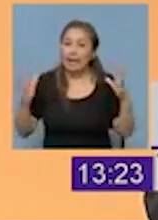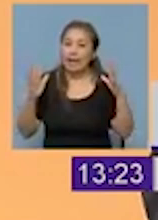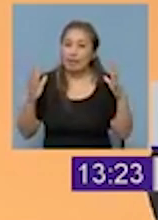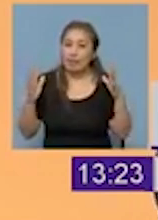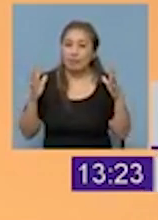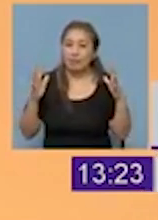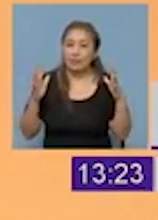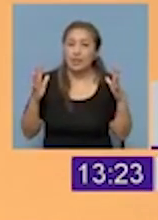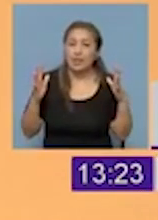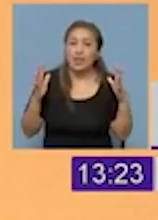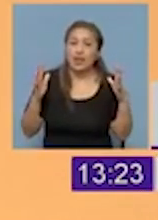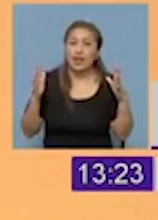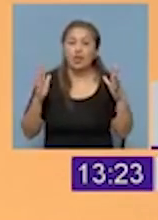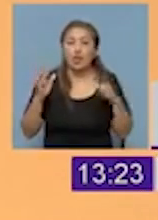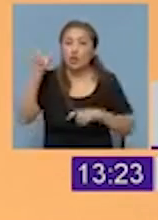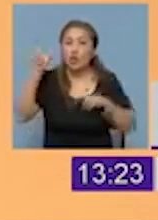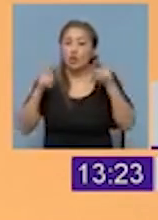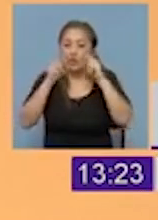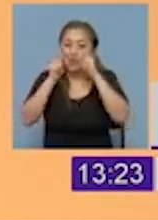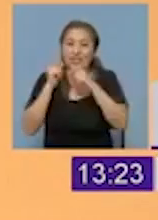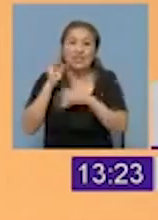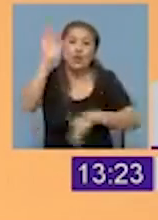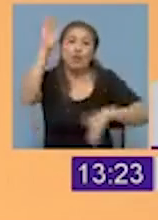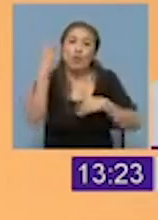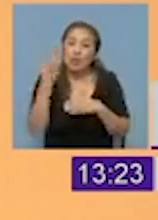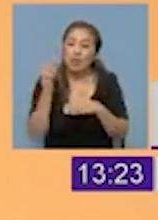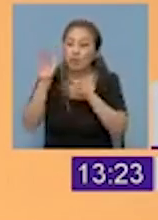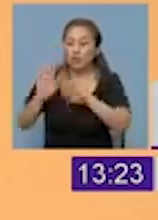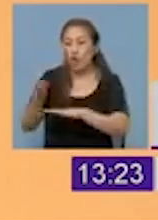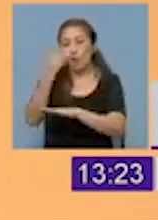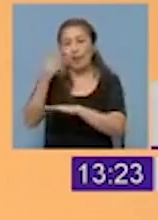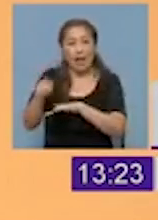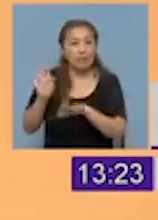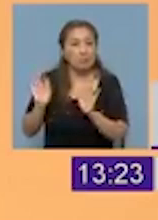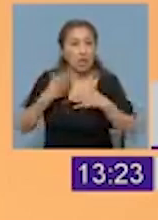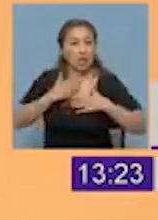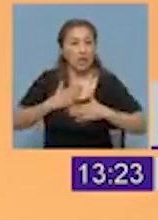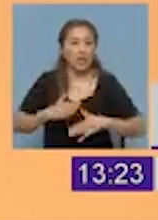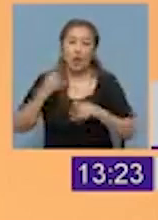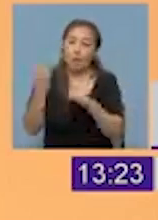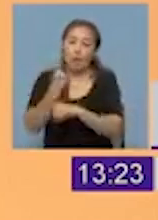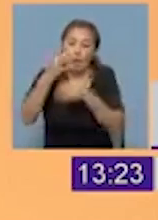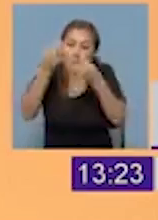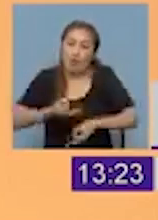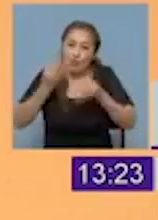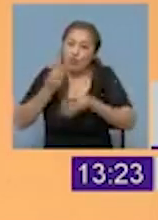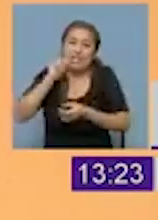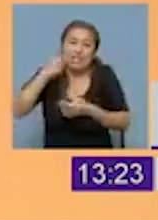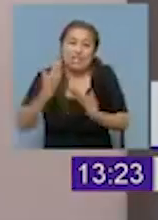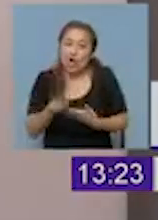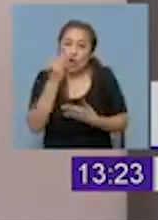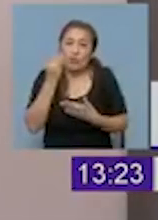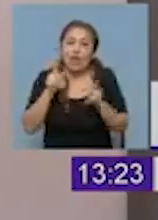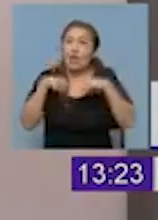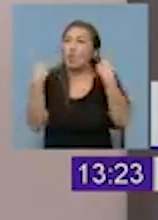en volcán en donde todo lo que vamos visitar la quebrada de una boca podemos parar una almorzar en volcán que vamos a comer de primera en un lugar esté en un